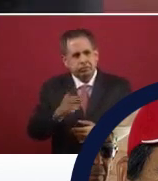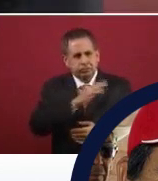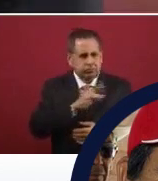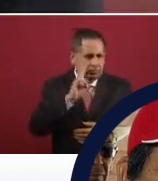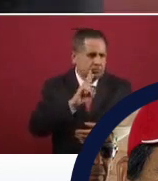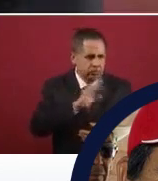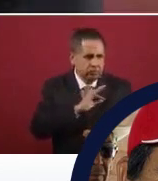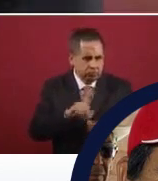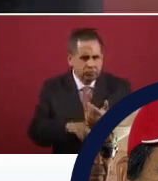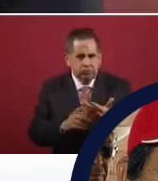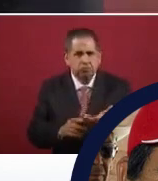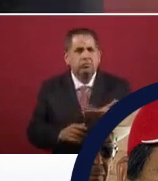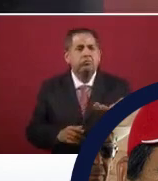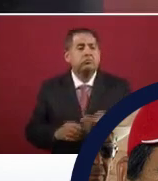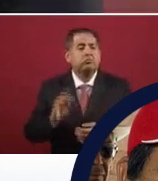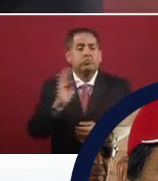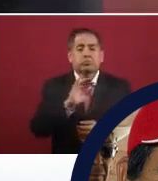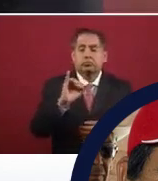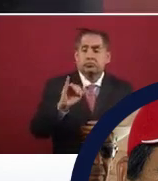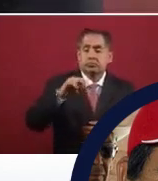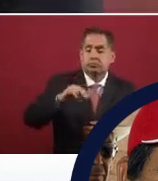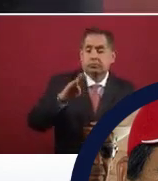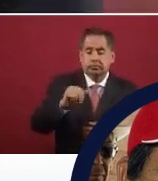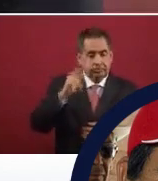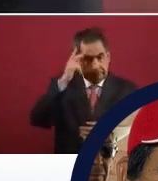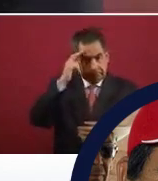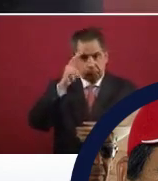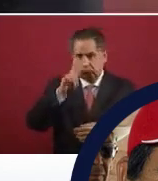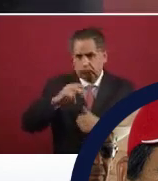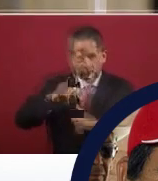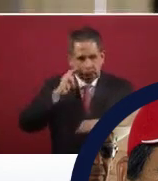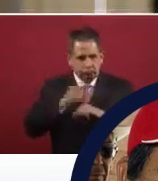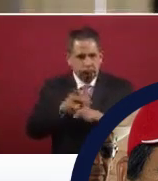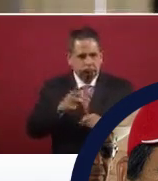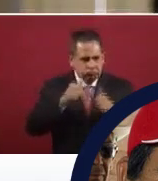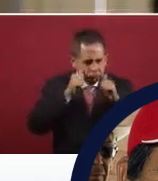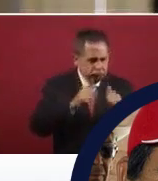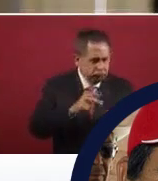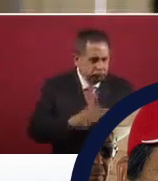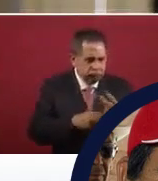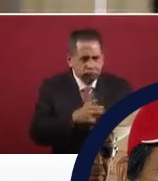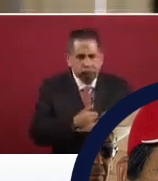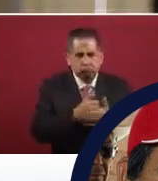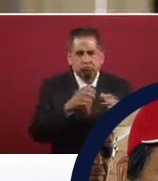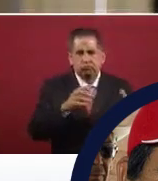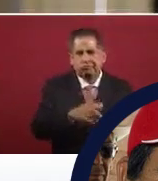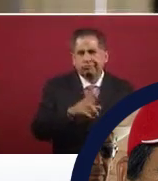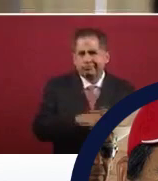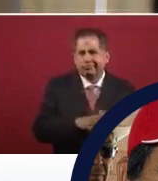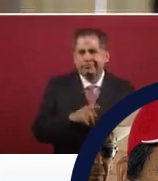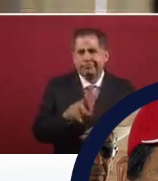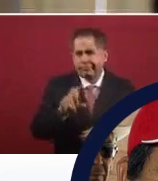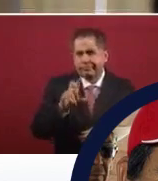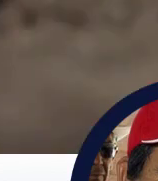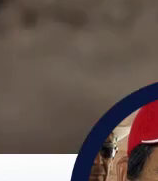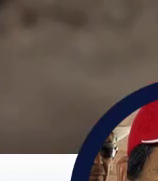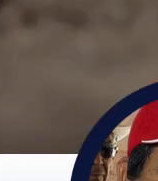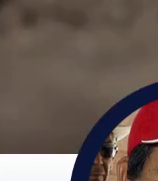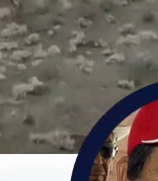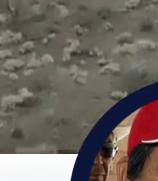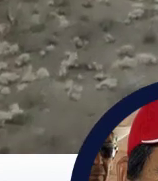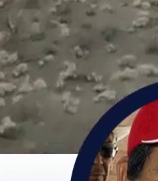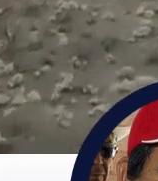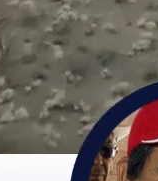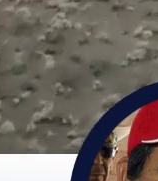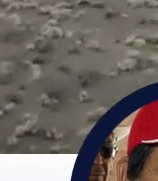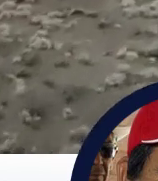tanto no se cancelen los contratos leoninos que ha hecho la empresa esta del gasoducto de Agua Prieta, pues la